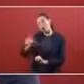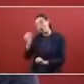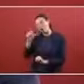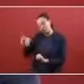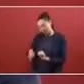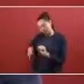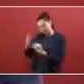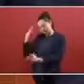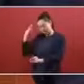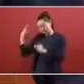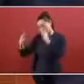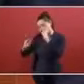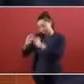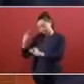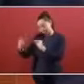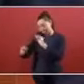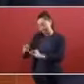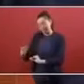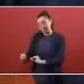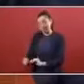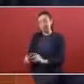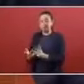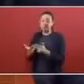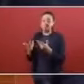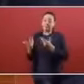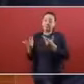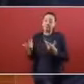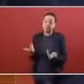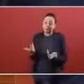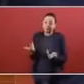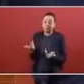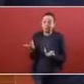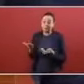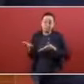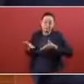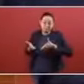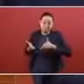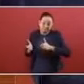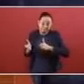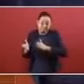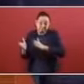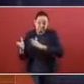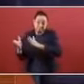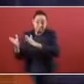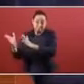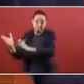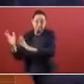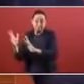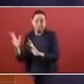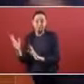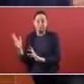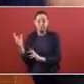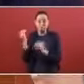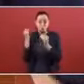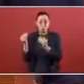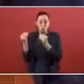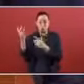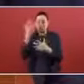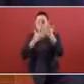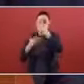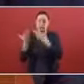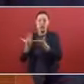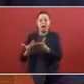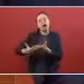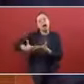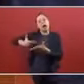gobierno y evidentemente me parece que caminó en un sentido pues que generó confusiones en el